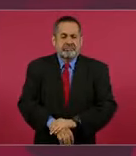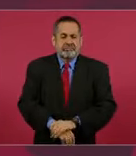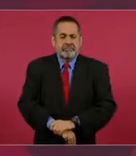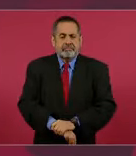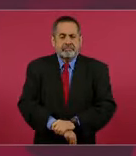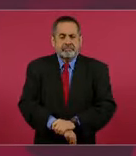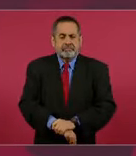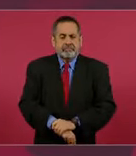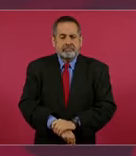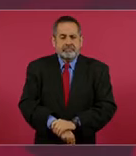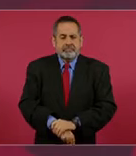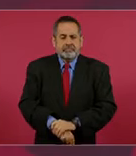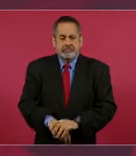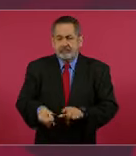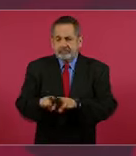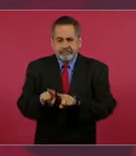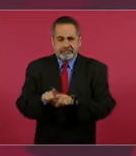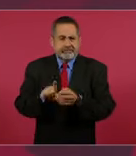Además,